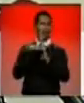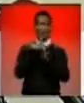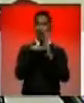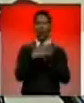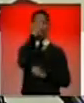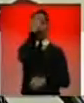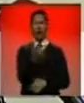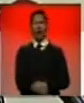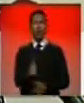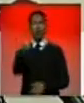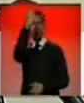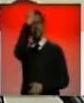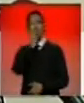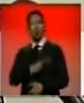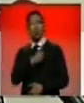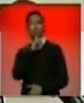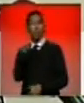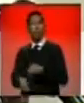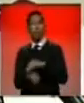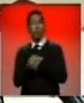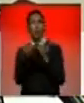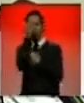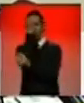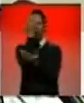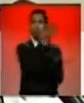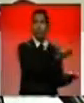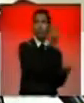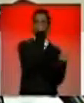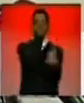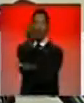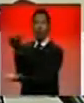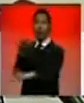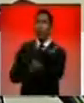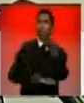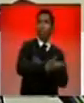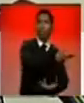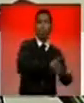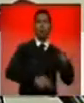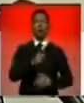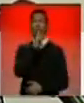qué la banca decide a discreción, yo mando esta información acá y yo no